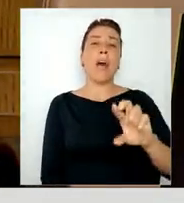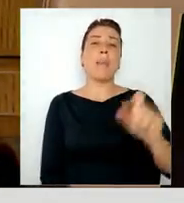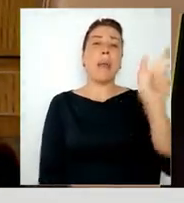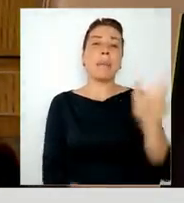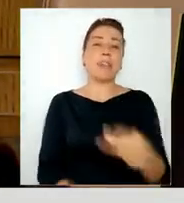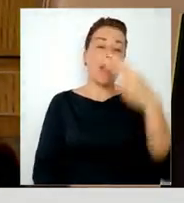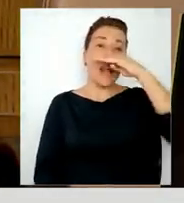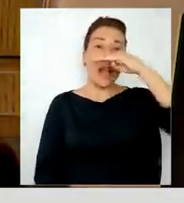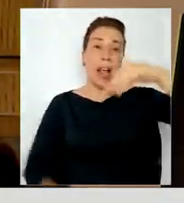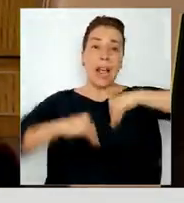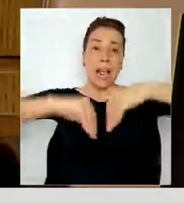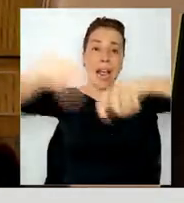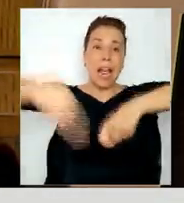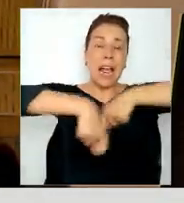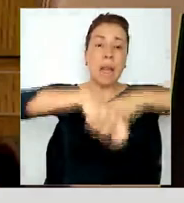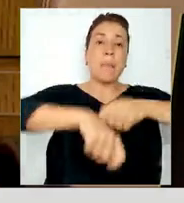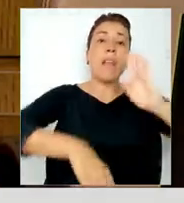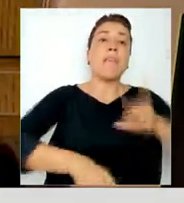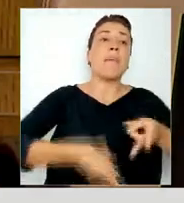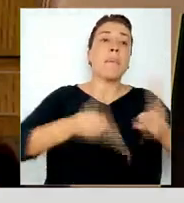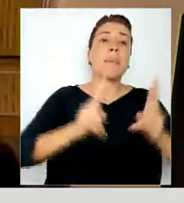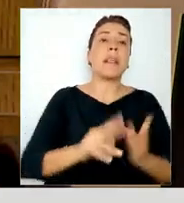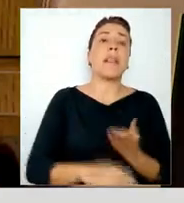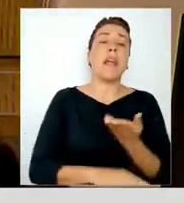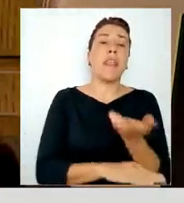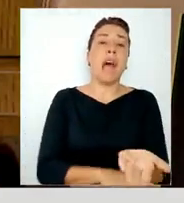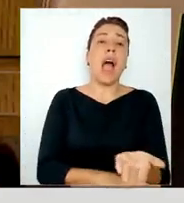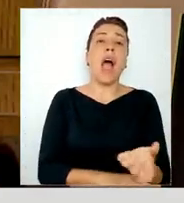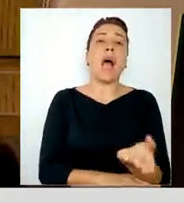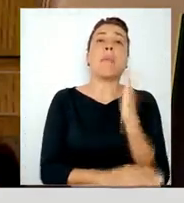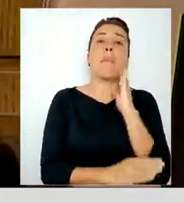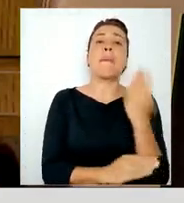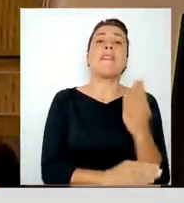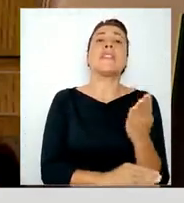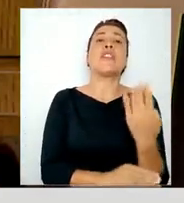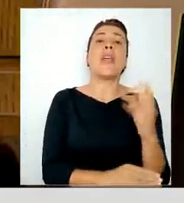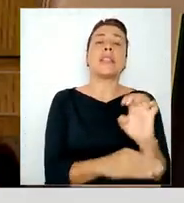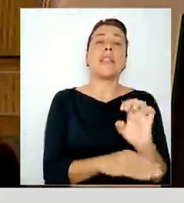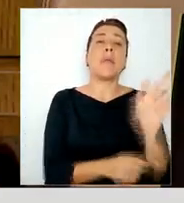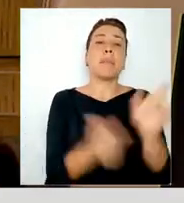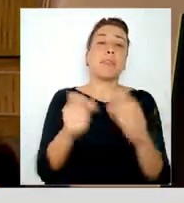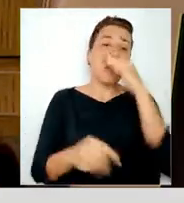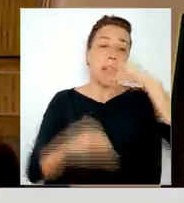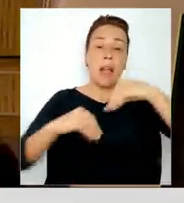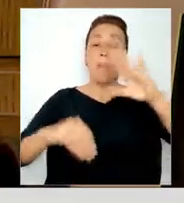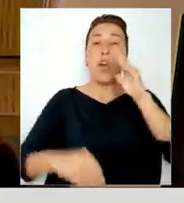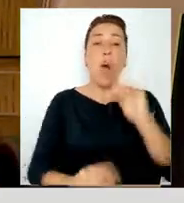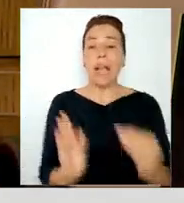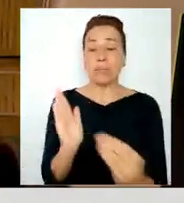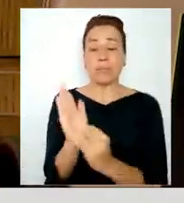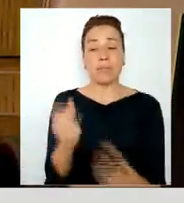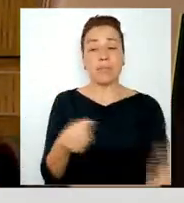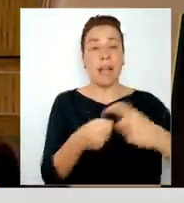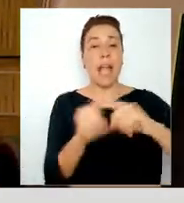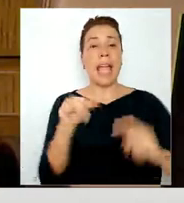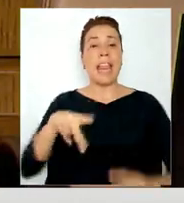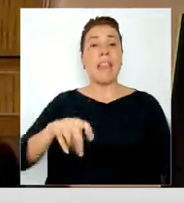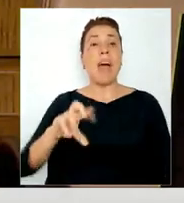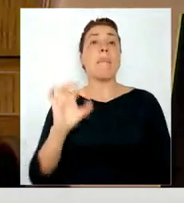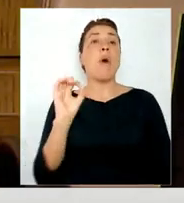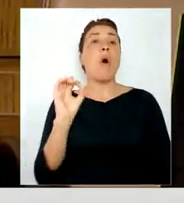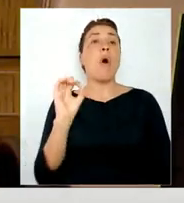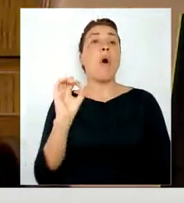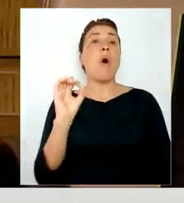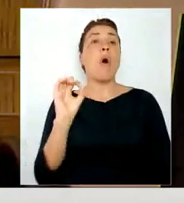a los beneficios del Estado aquellos agricultores que no están en que tampoco están en procesal presidente